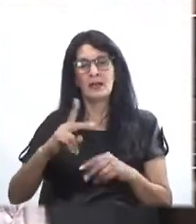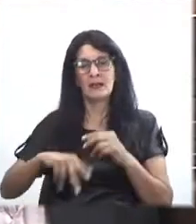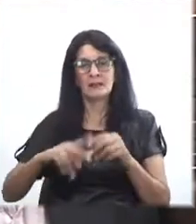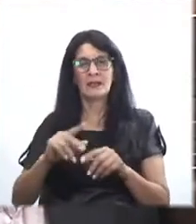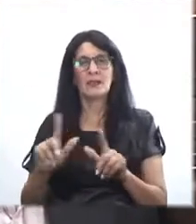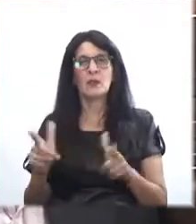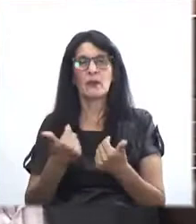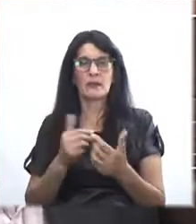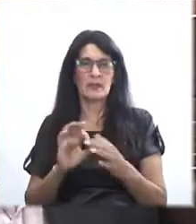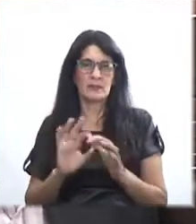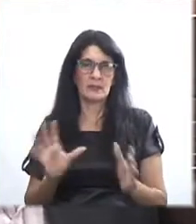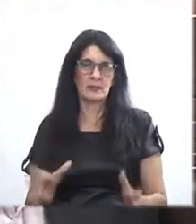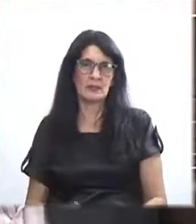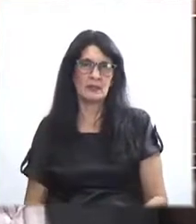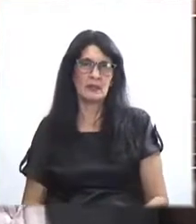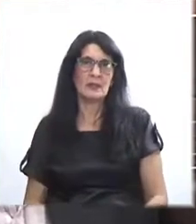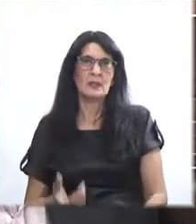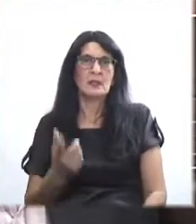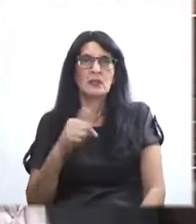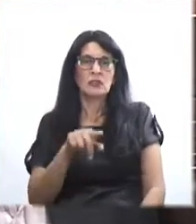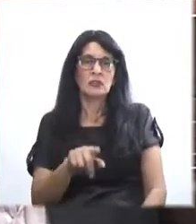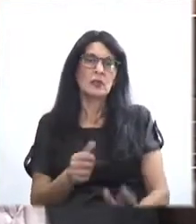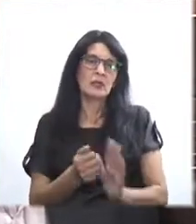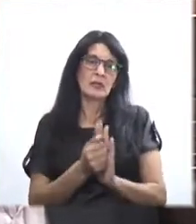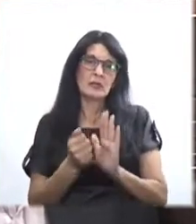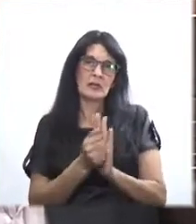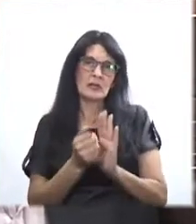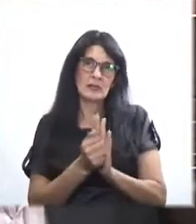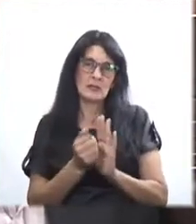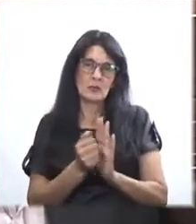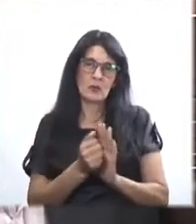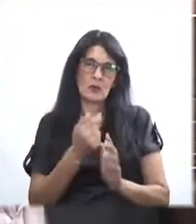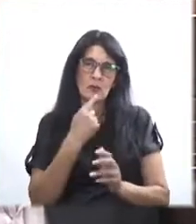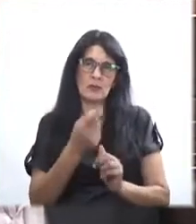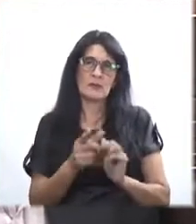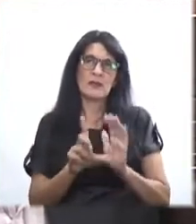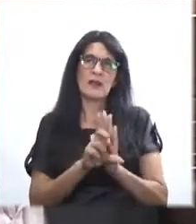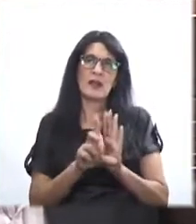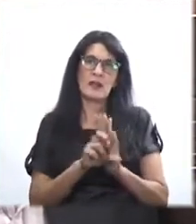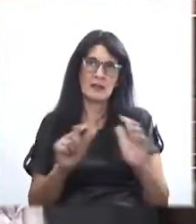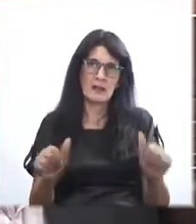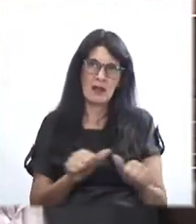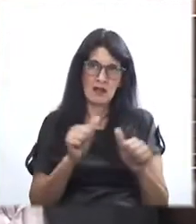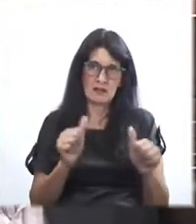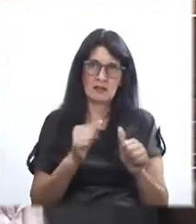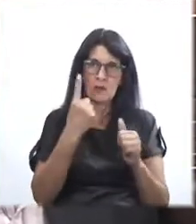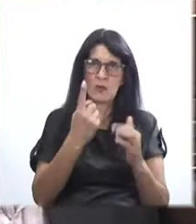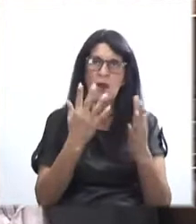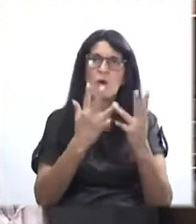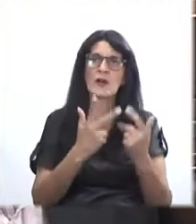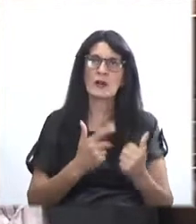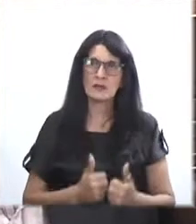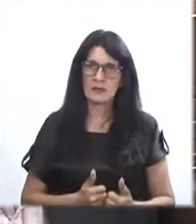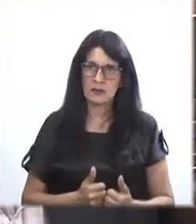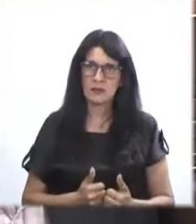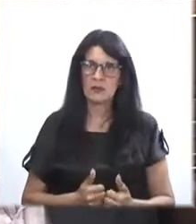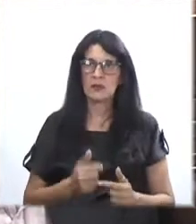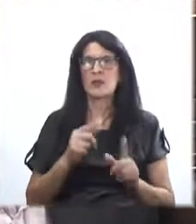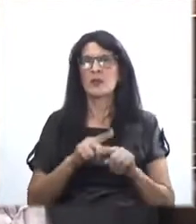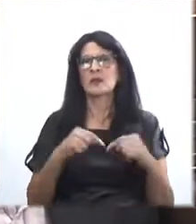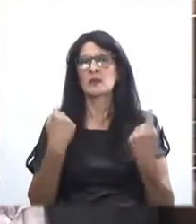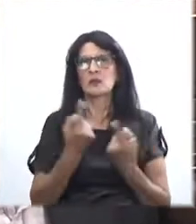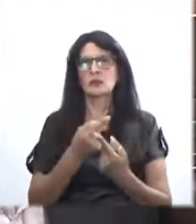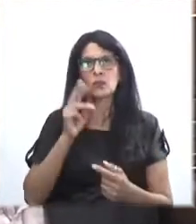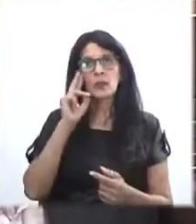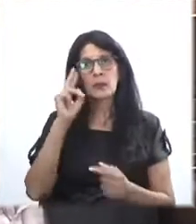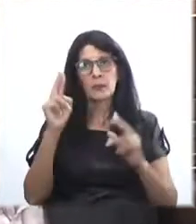libertad. Entonces, lo que esta ley hace es decir: en una organización en la cual todos nos respetamos la